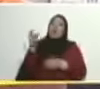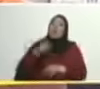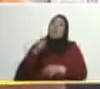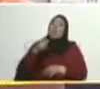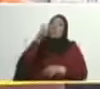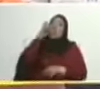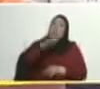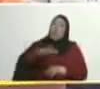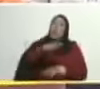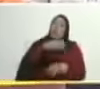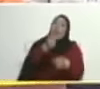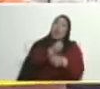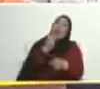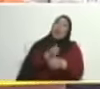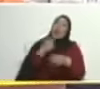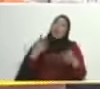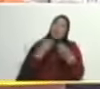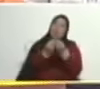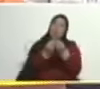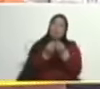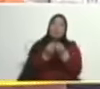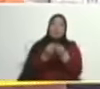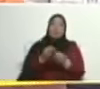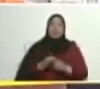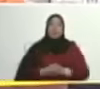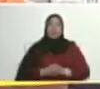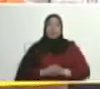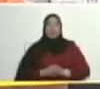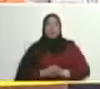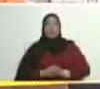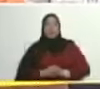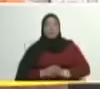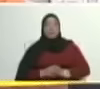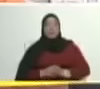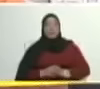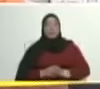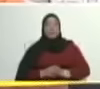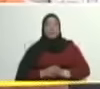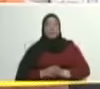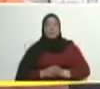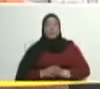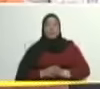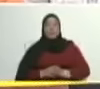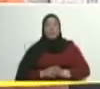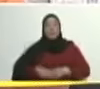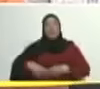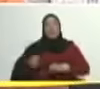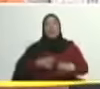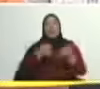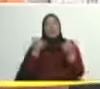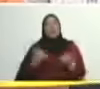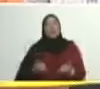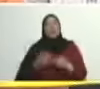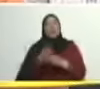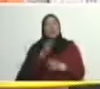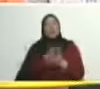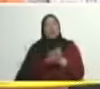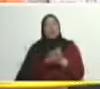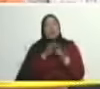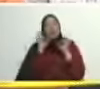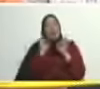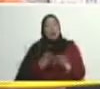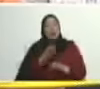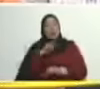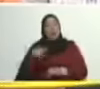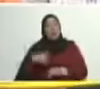que trabajar juntos para resolver estos problemas comunes que tenemos. Santa Lucía compromete su solidaridad, se compromete a